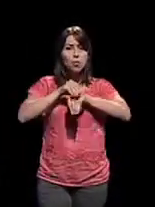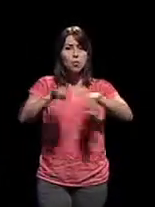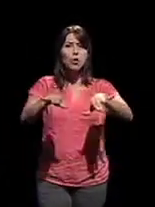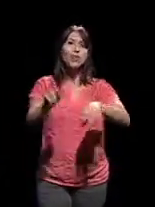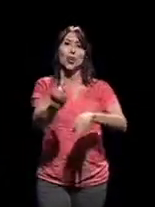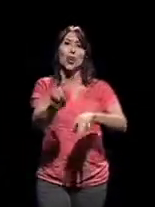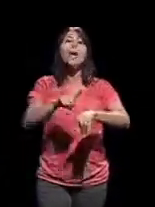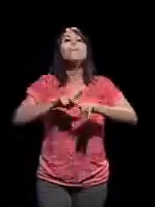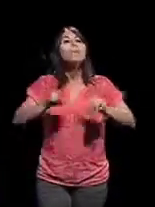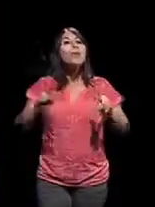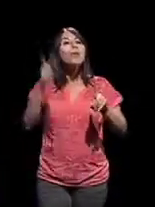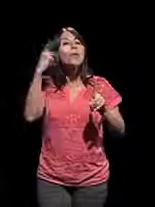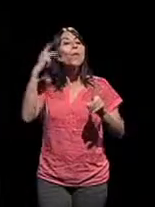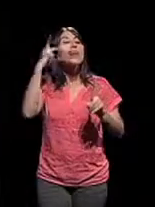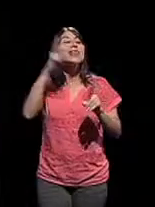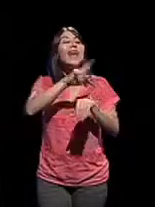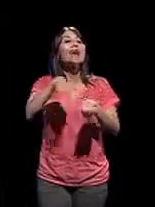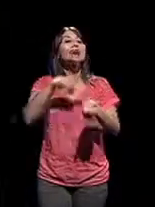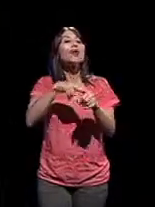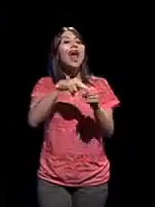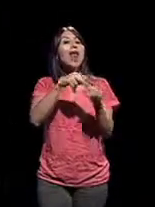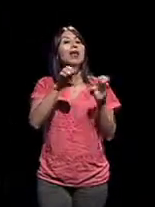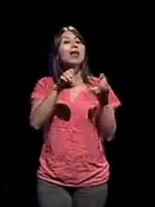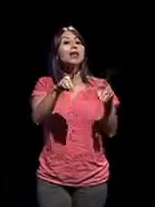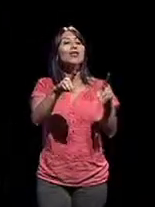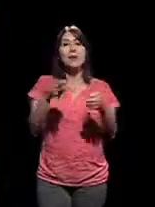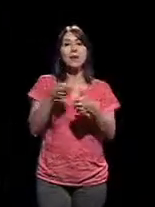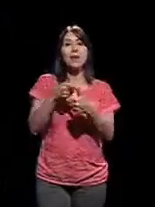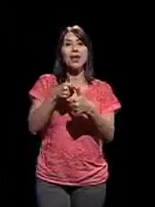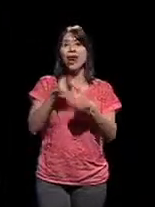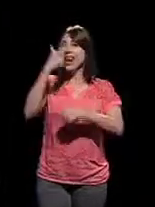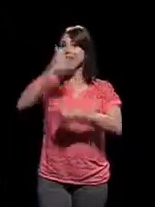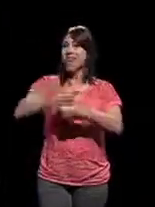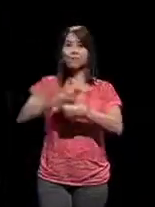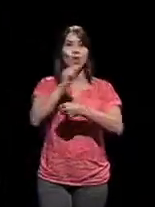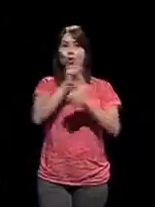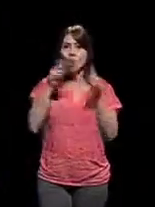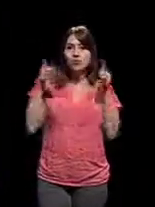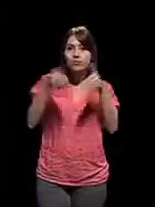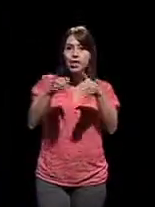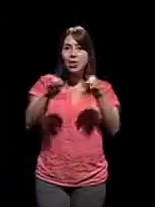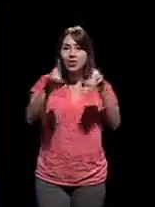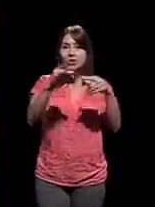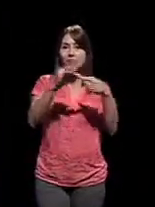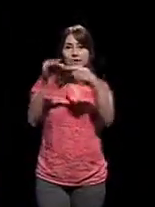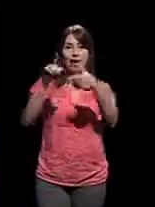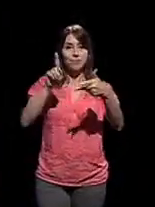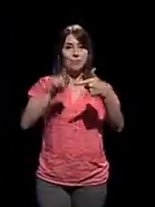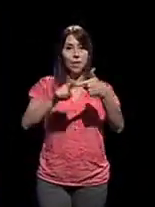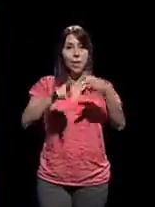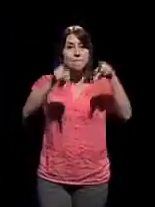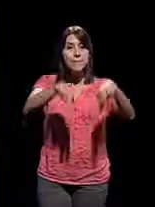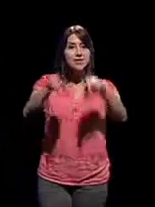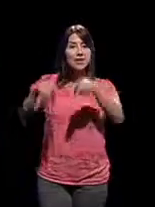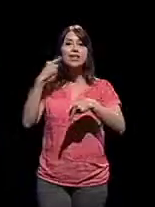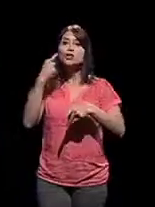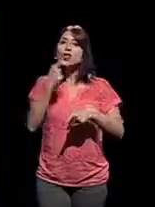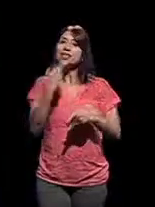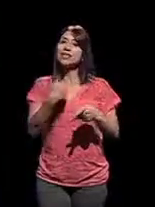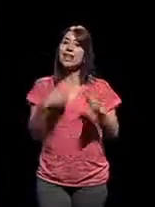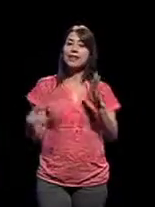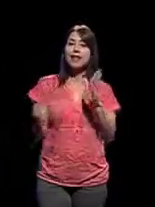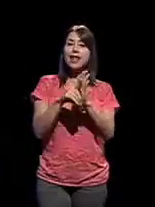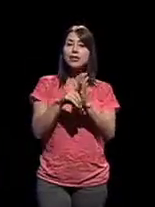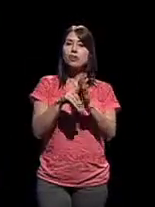LESCO transversalizado, pero que sí esté en la política nacional la visualización, uno, de que el ESCO no es educación especial, de que las personas sordas en